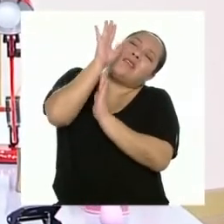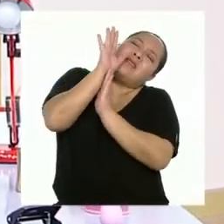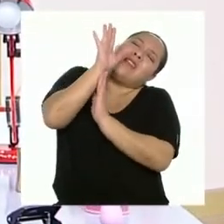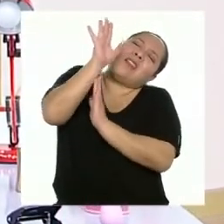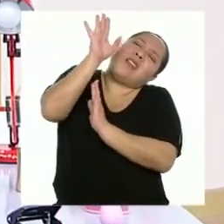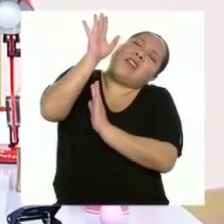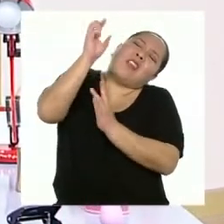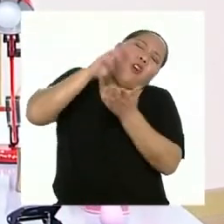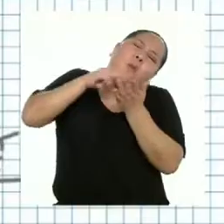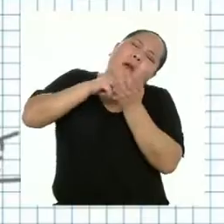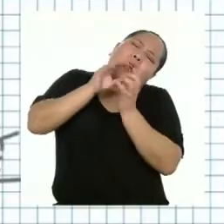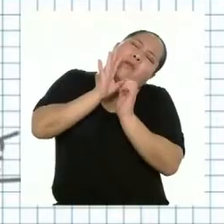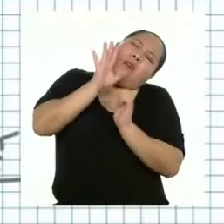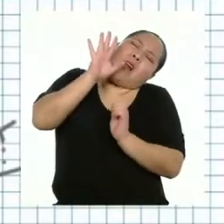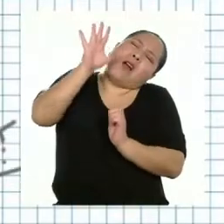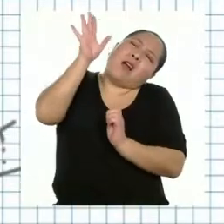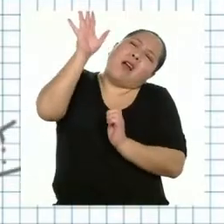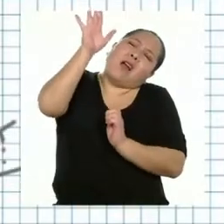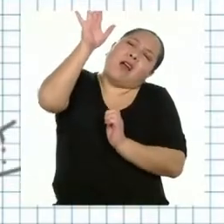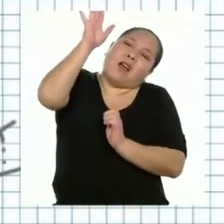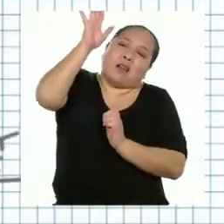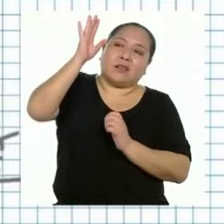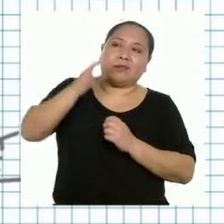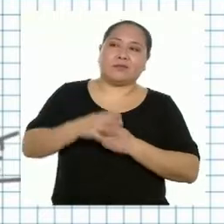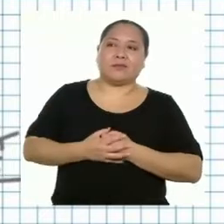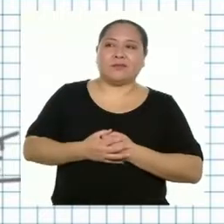estire, lo más que pueda.